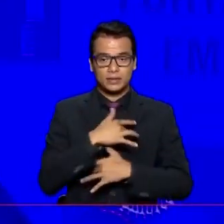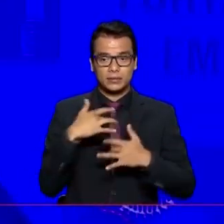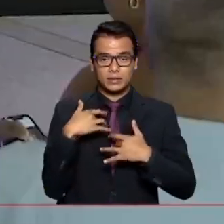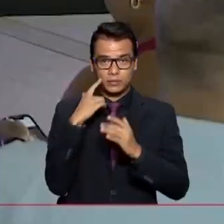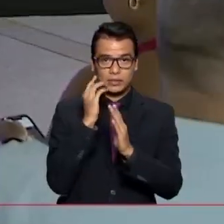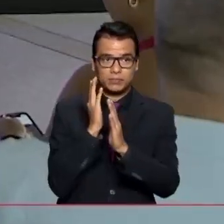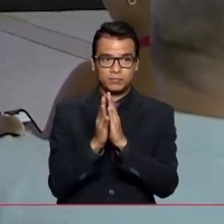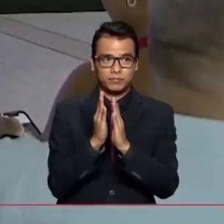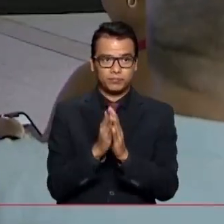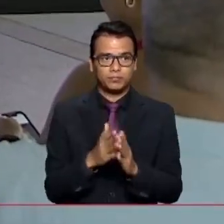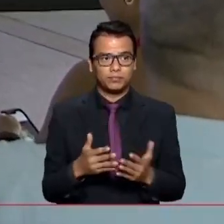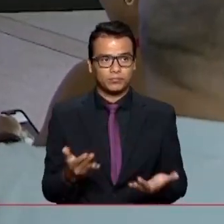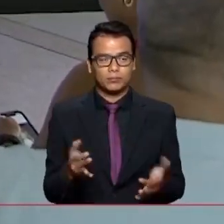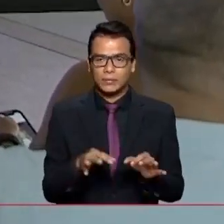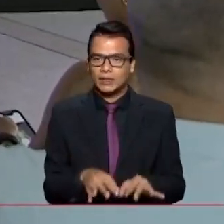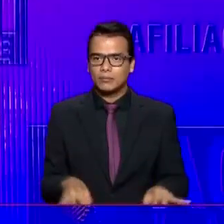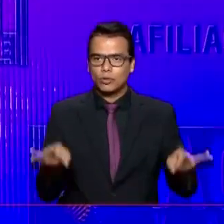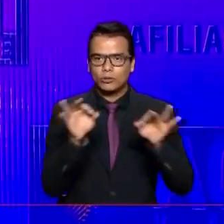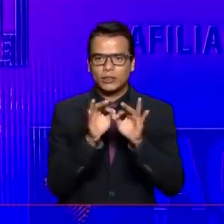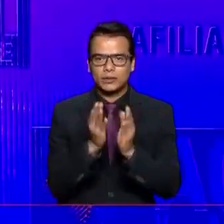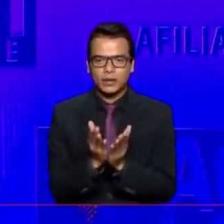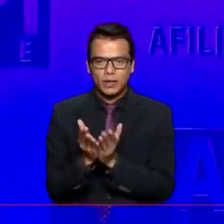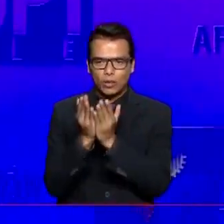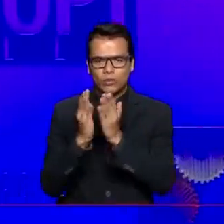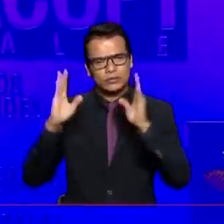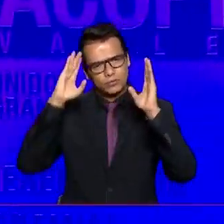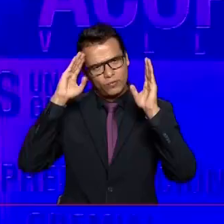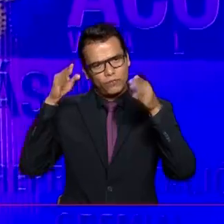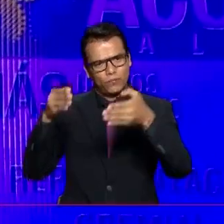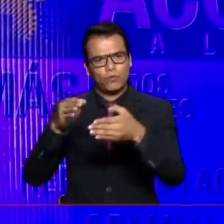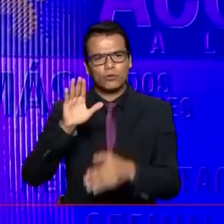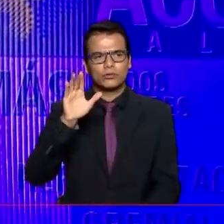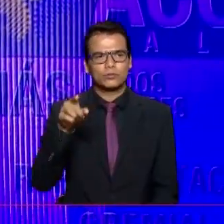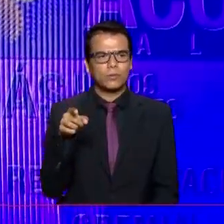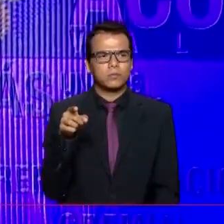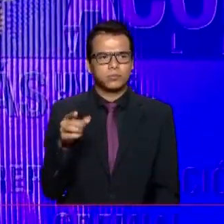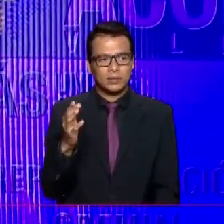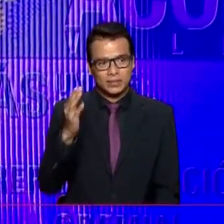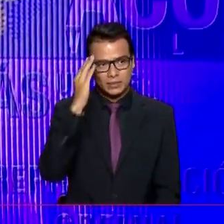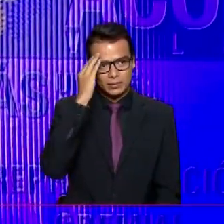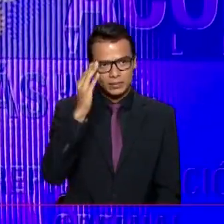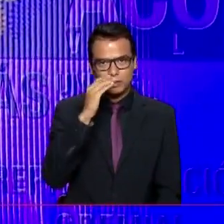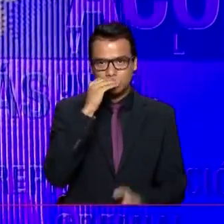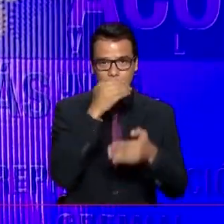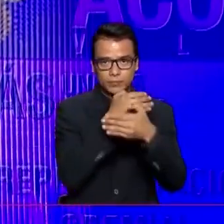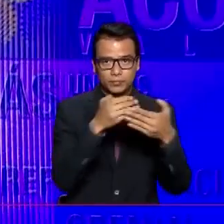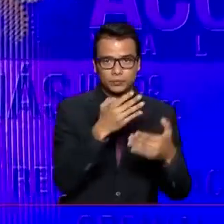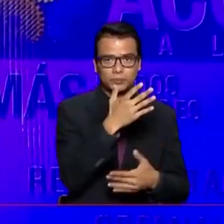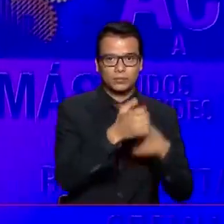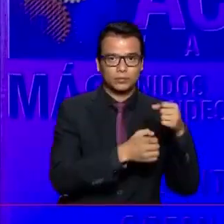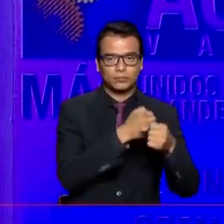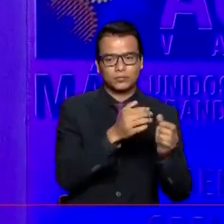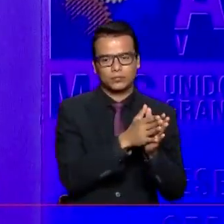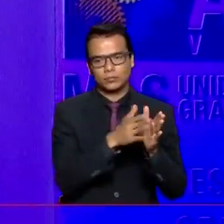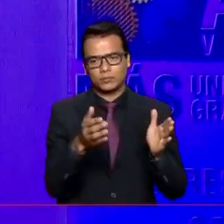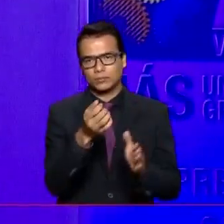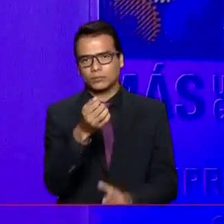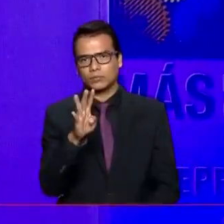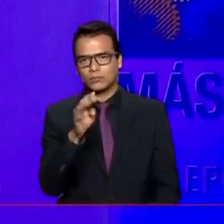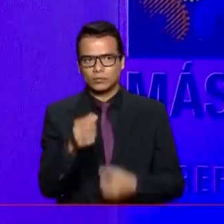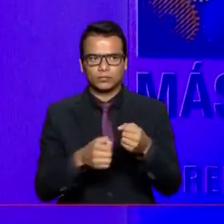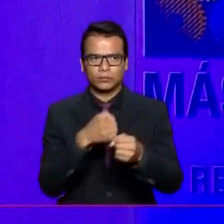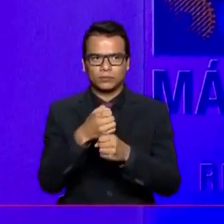no es posible sin atender la educación. No puede ser que tengamos hoy niños de 5 a 14 años, 12.000